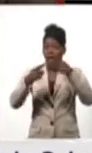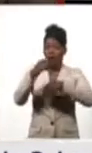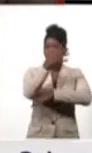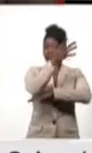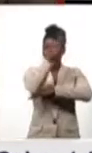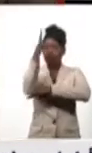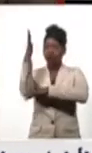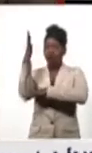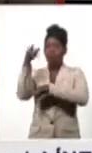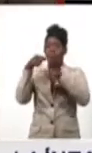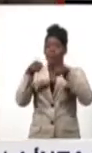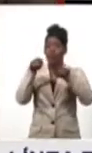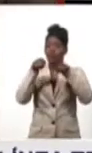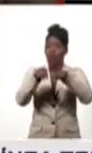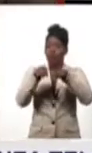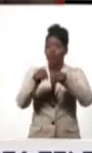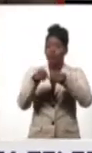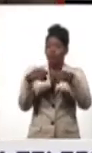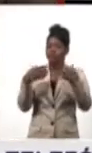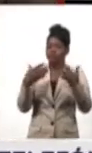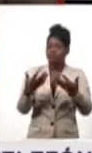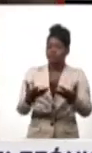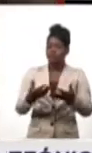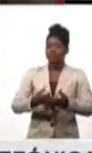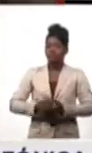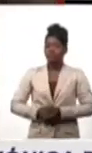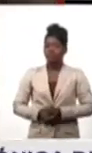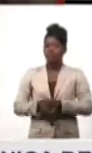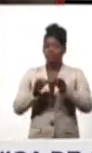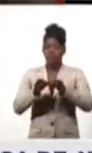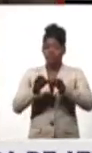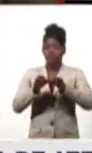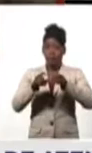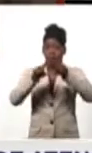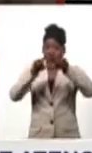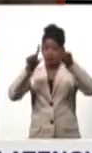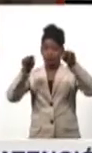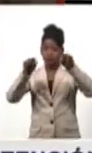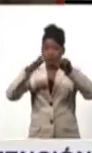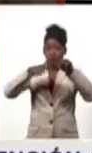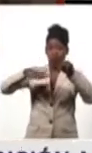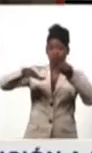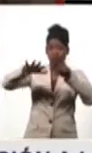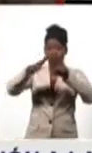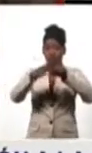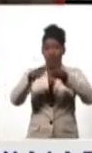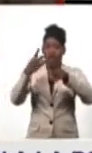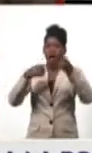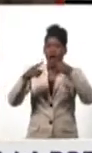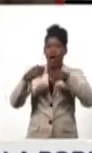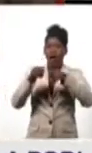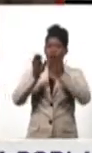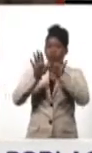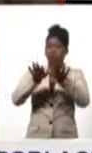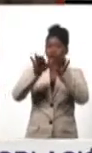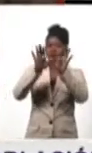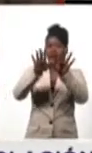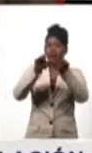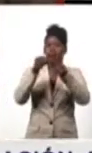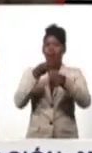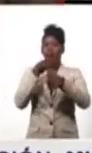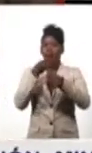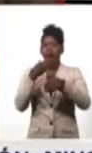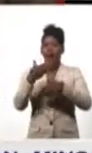suele ocurrir que son zonas de aves migratorias que en un periodo determinado del año pues tienen